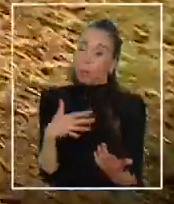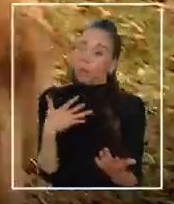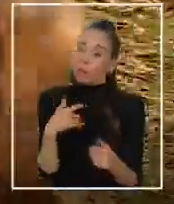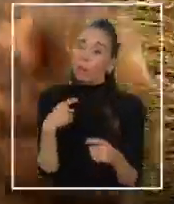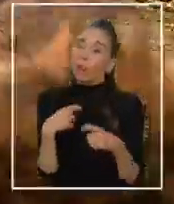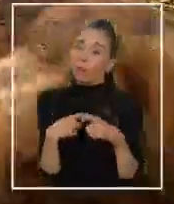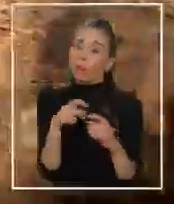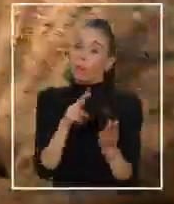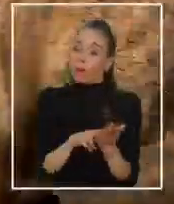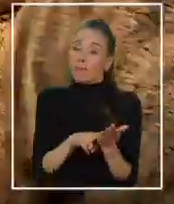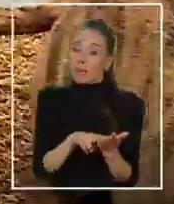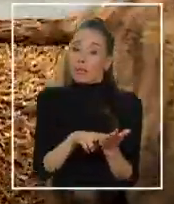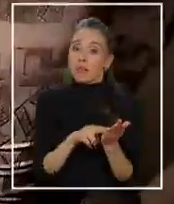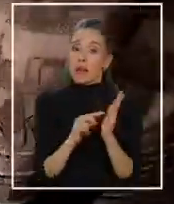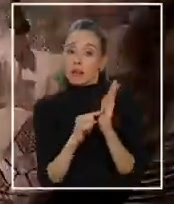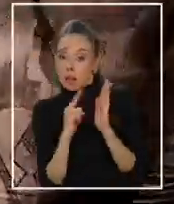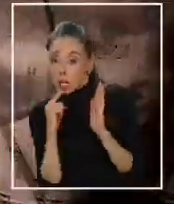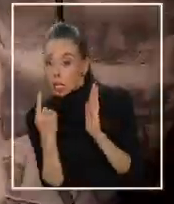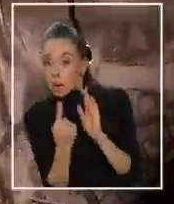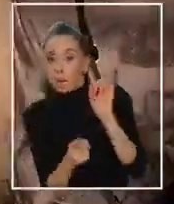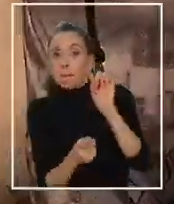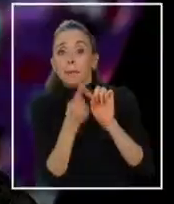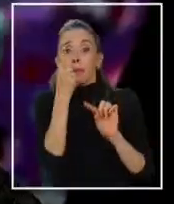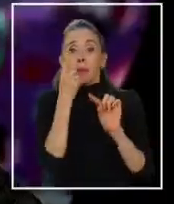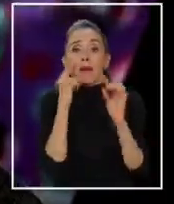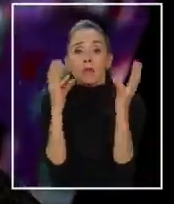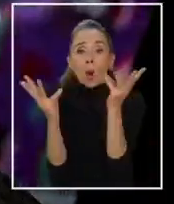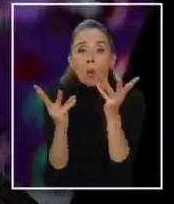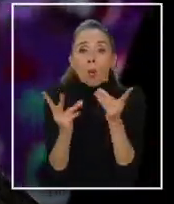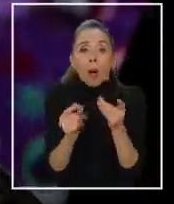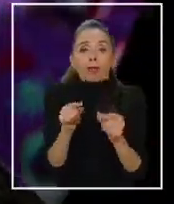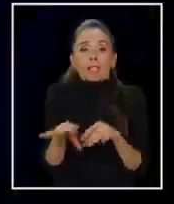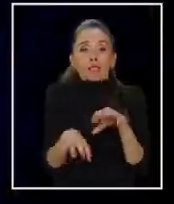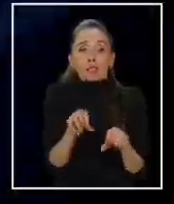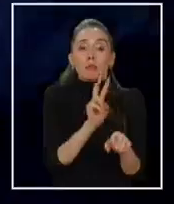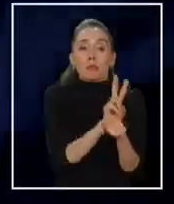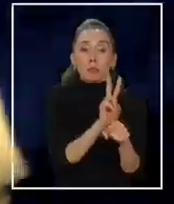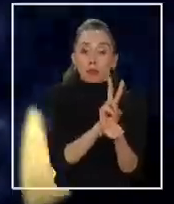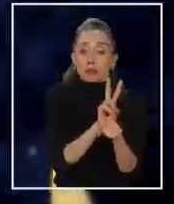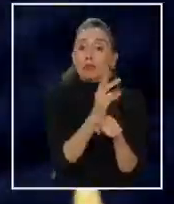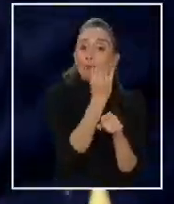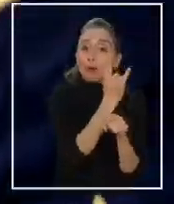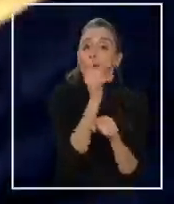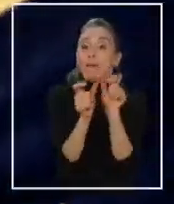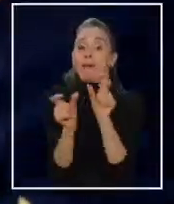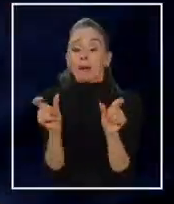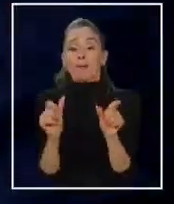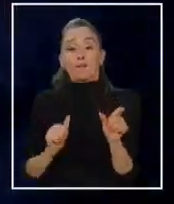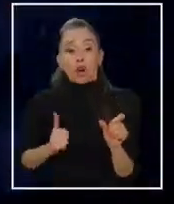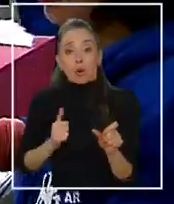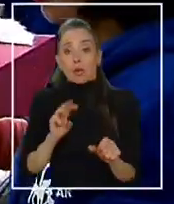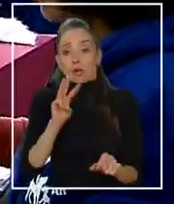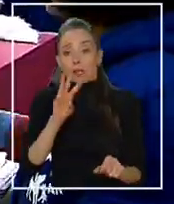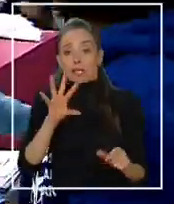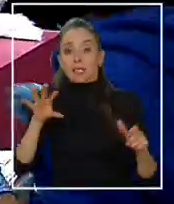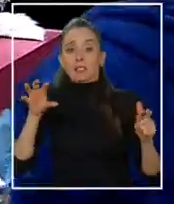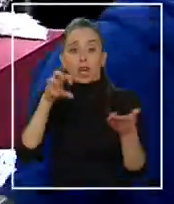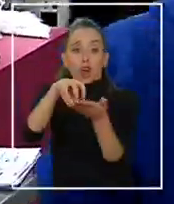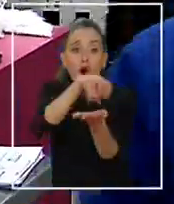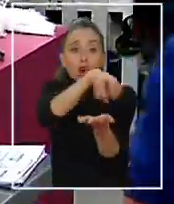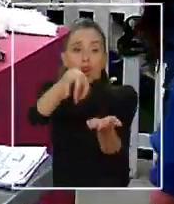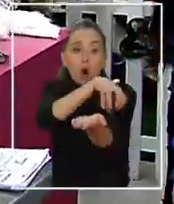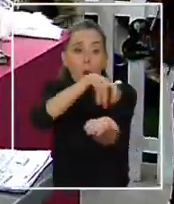en evidencia un inédito censo nacional de estas especies, donde académicos y voluntarios recorrieron 35 comunas del